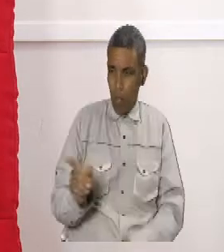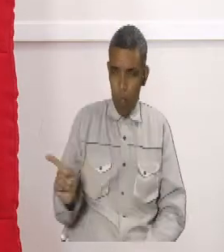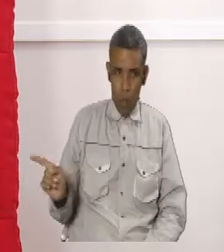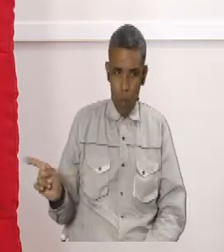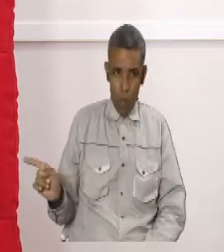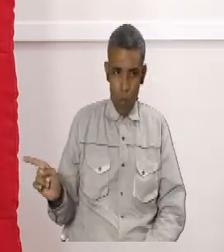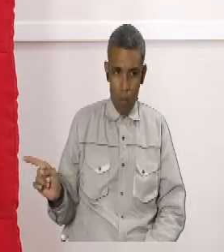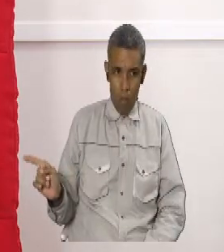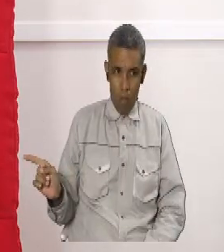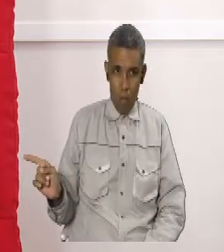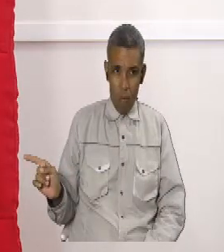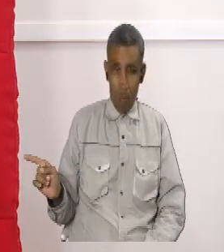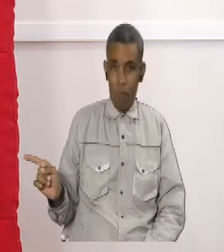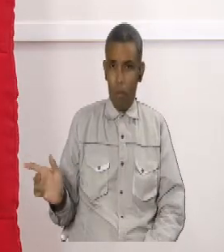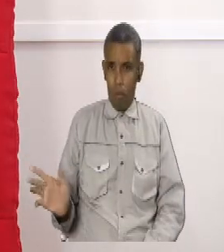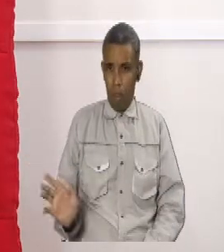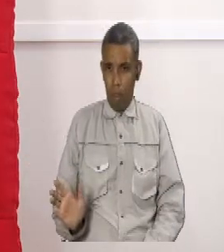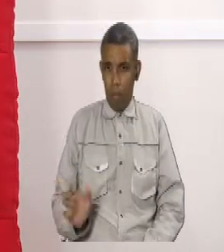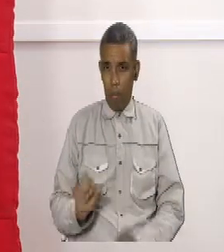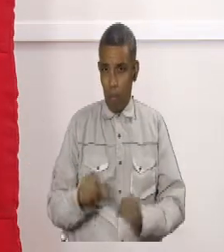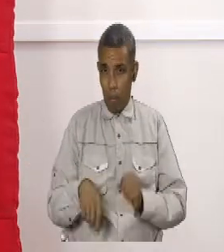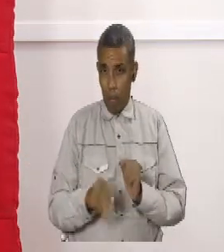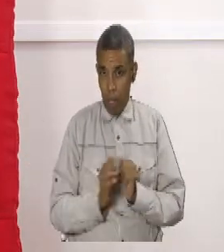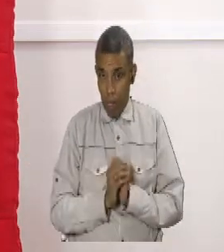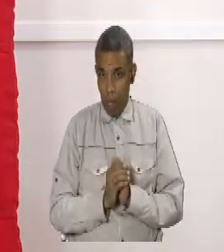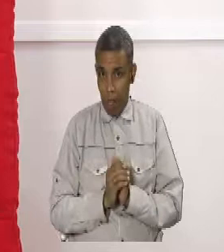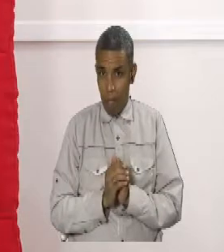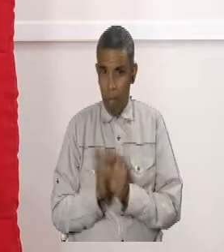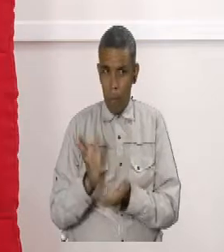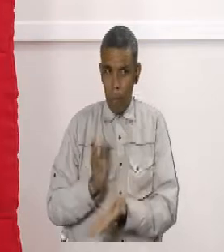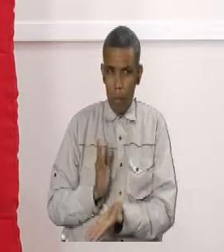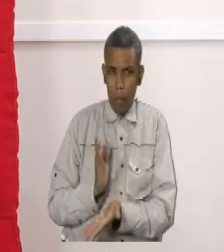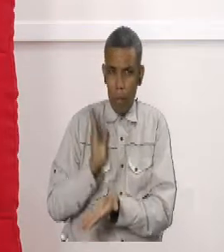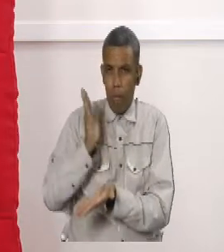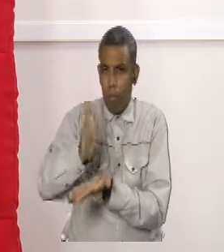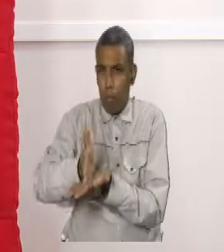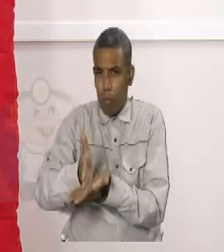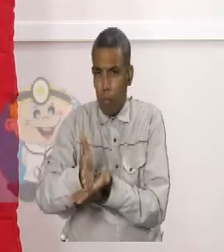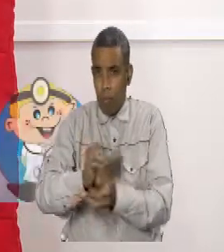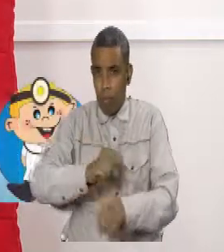48-2277, piso 3 frente a San Autos. Y pueden comunicarse al